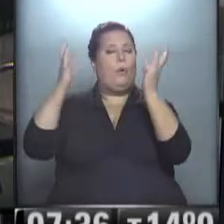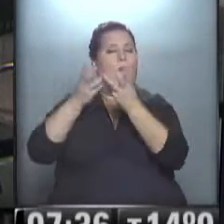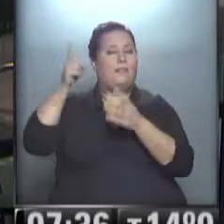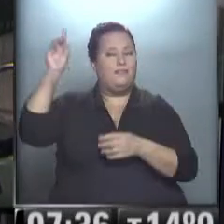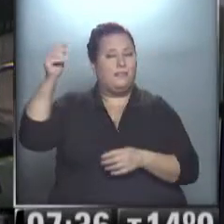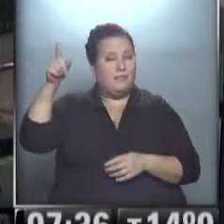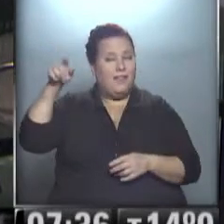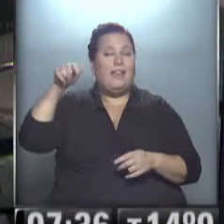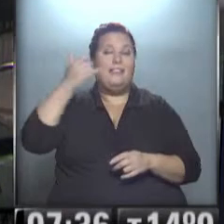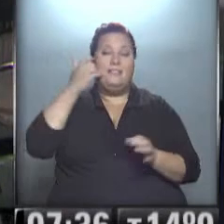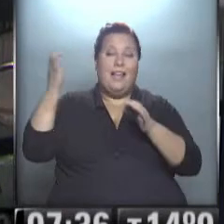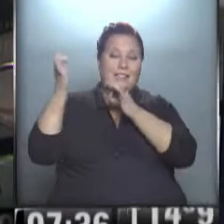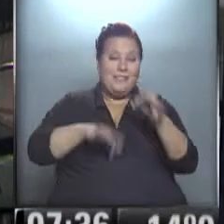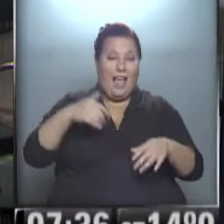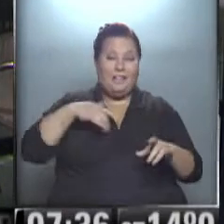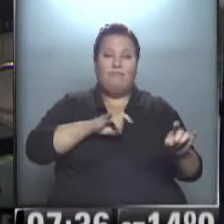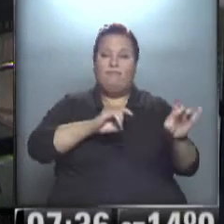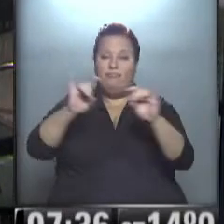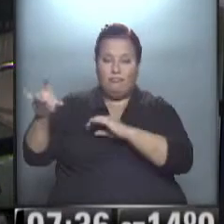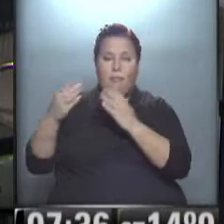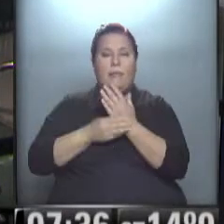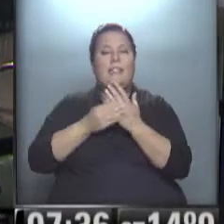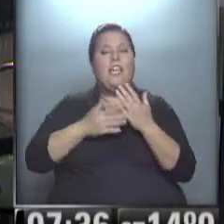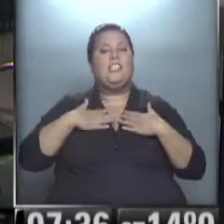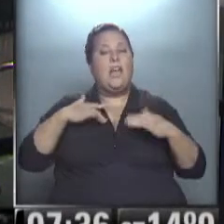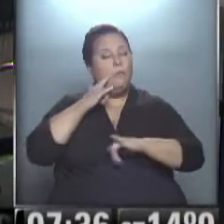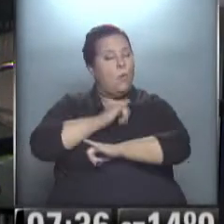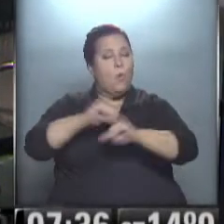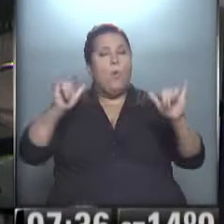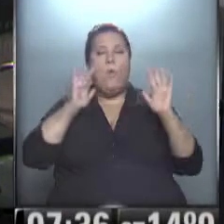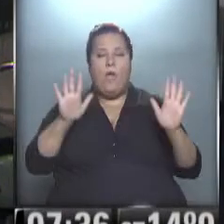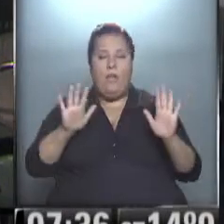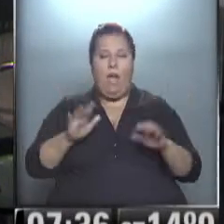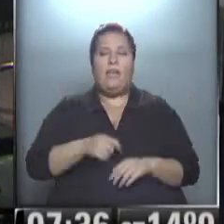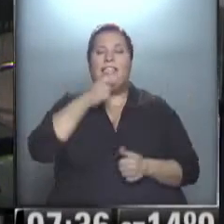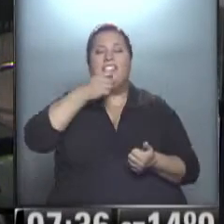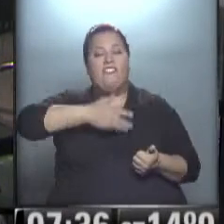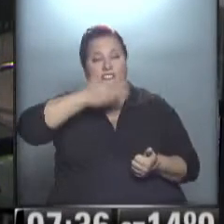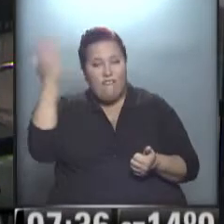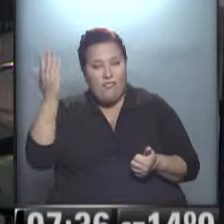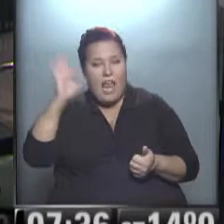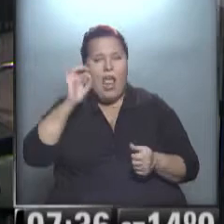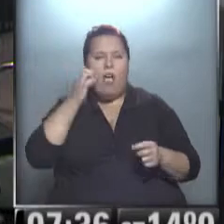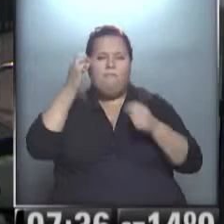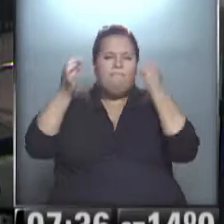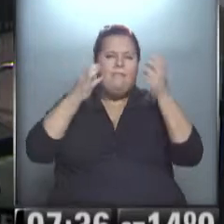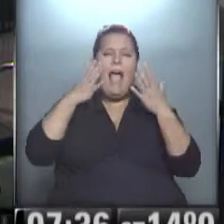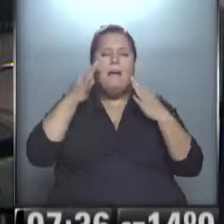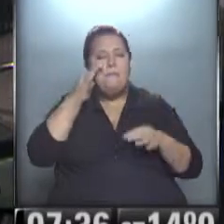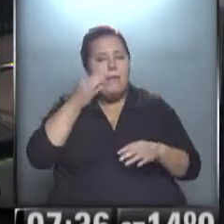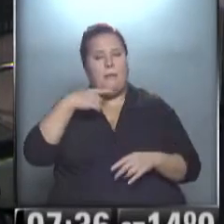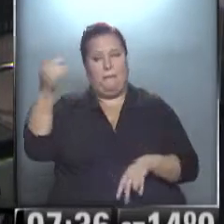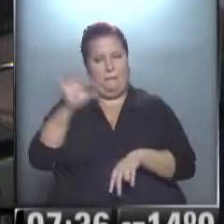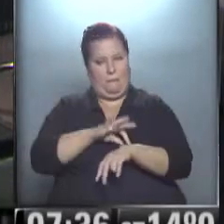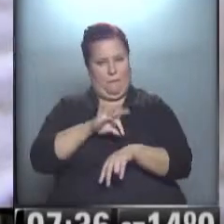brasil y que ahora ya están de regreso a nuestro país el ministerio de salud lanzó una alerta cual es ante fiebre y una erupción en la piel consulte